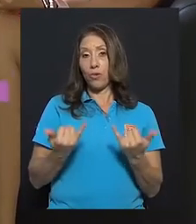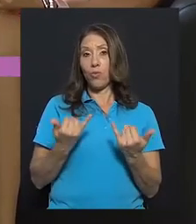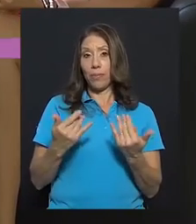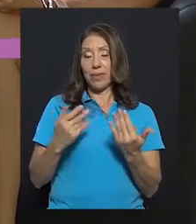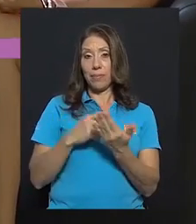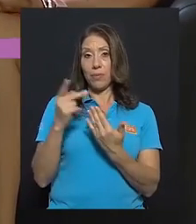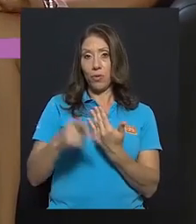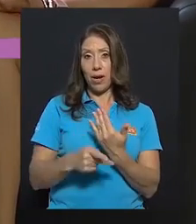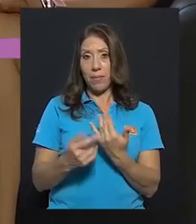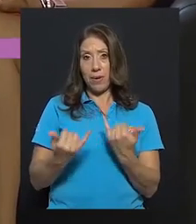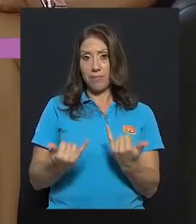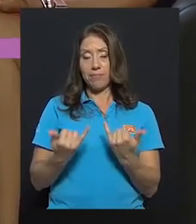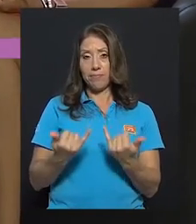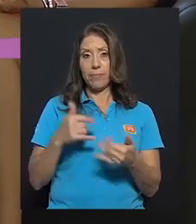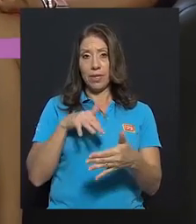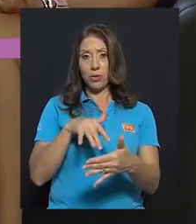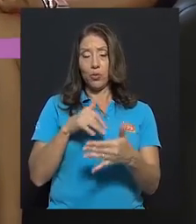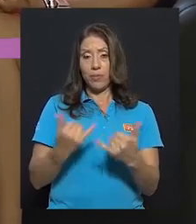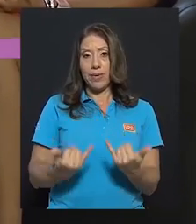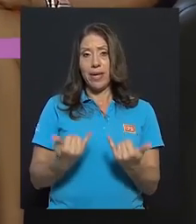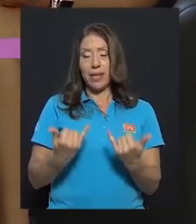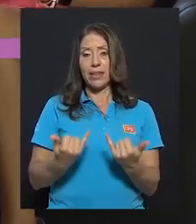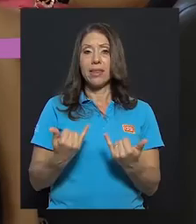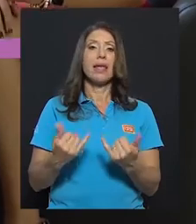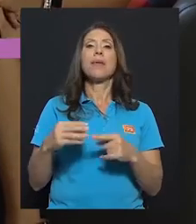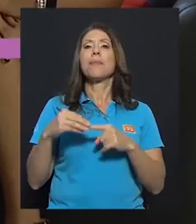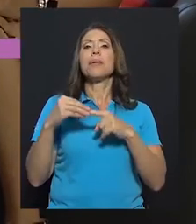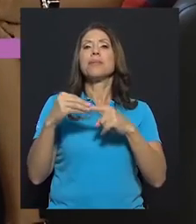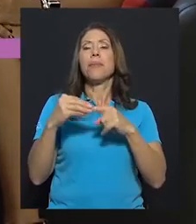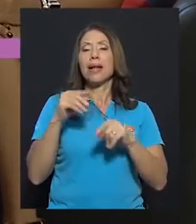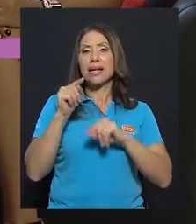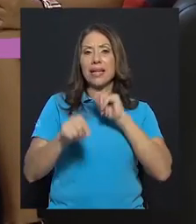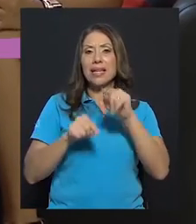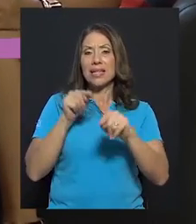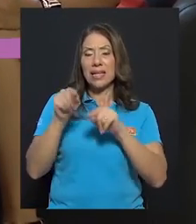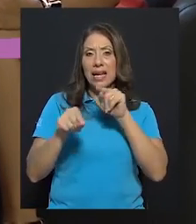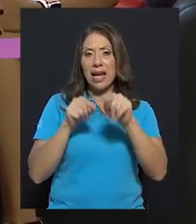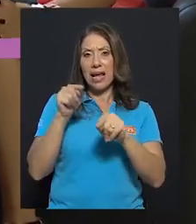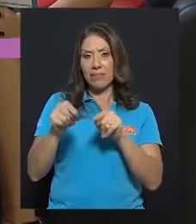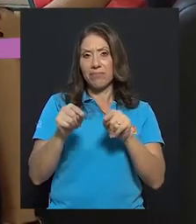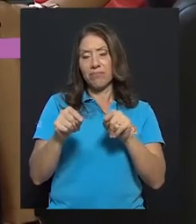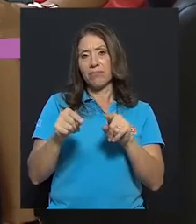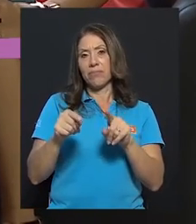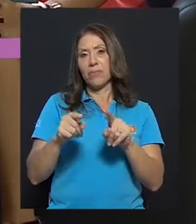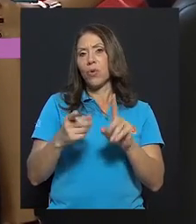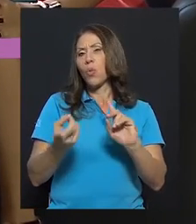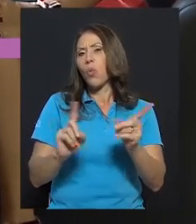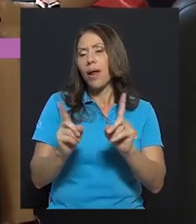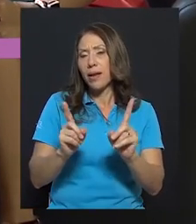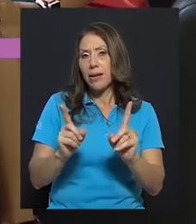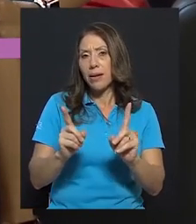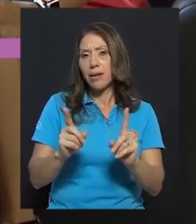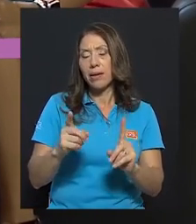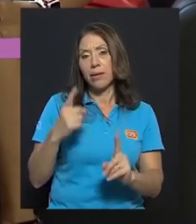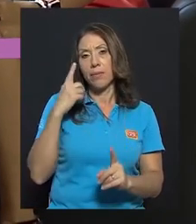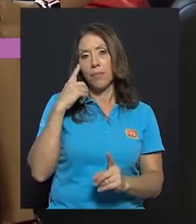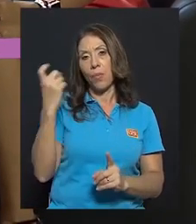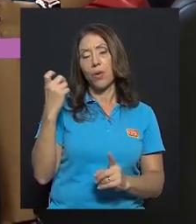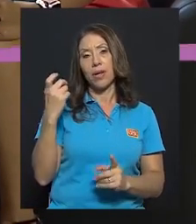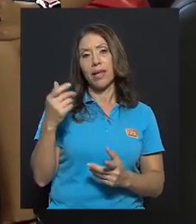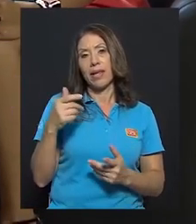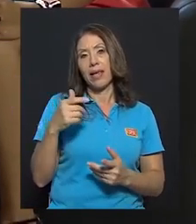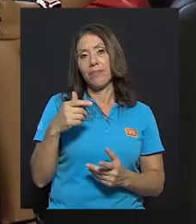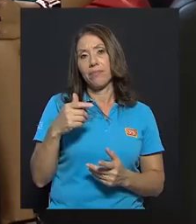En el que actualmente programa que está vigente, ¿cuál ha sido la principal crítica que has recibido de diferentes sectores? Porque esto es una